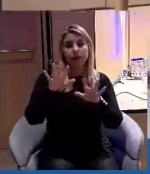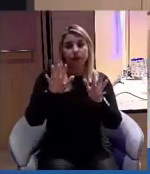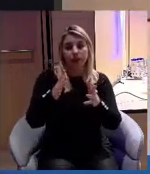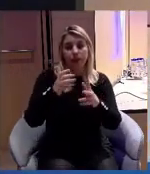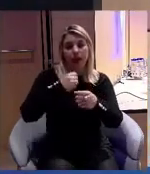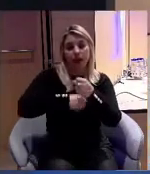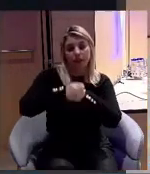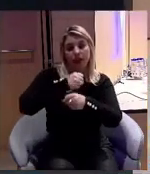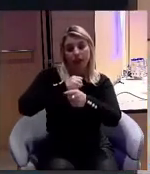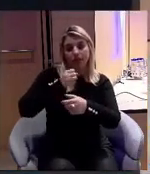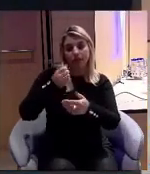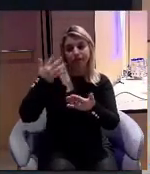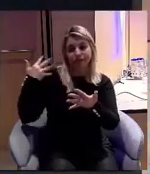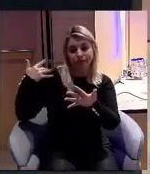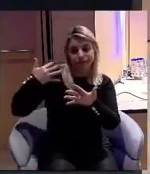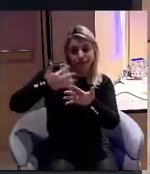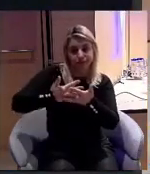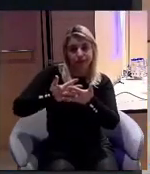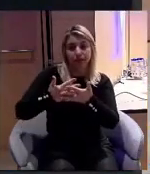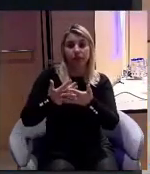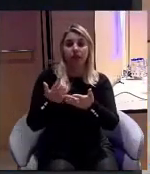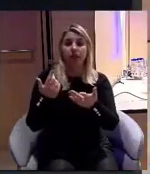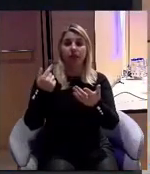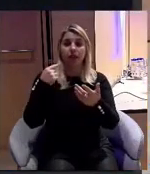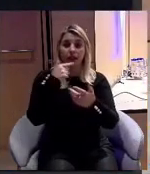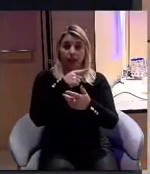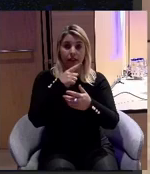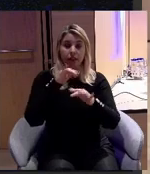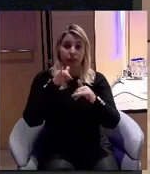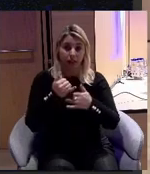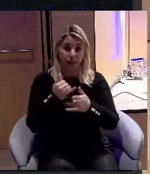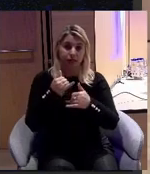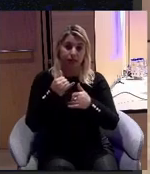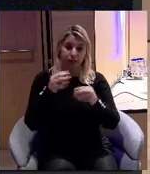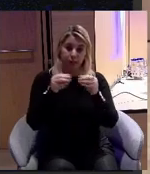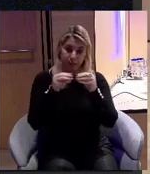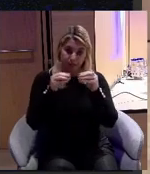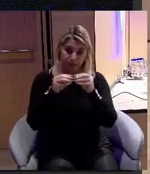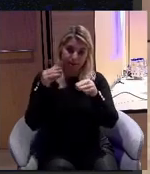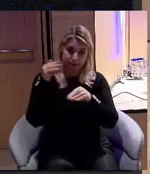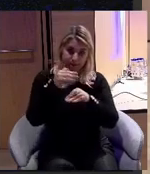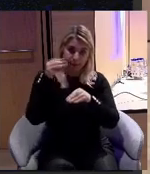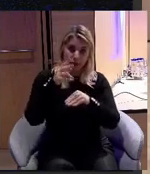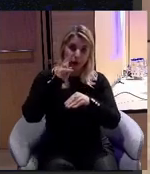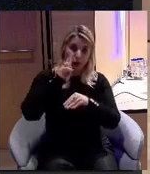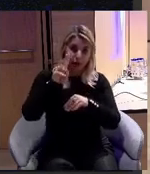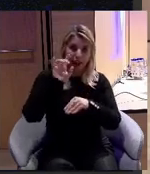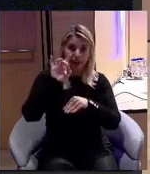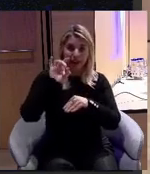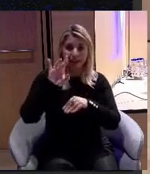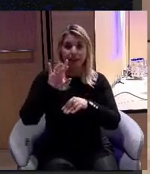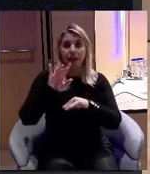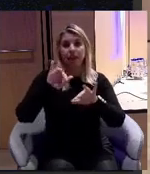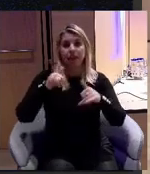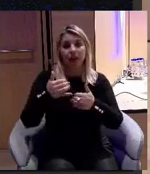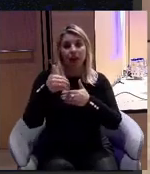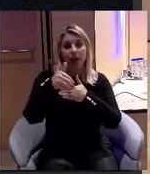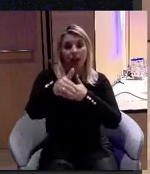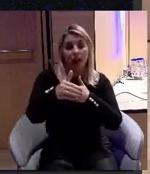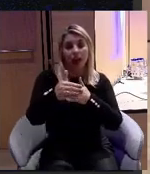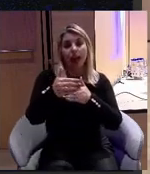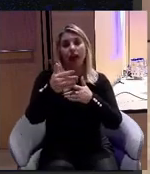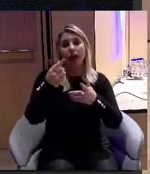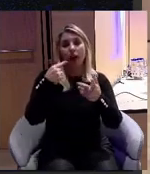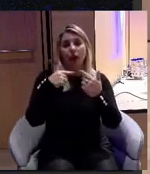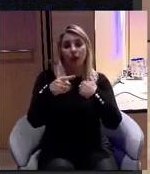varios años ya acá Andrés participó en el desde el 2015 aproximadamente viene haciendo unos